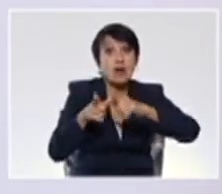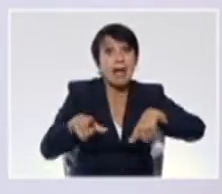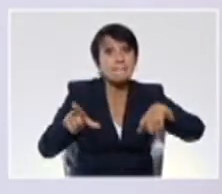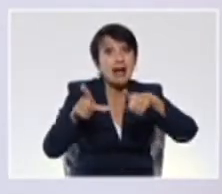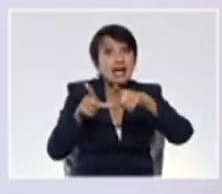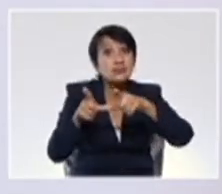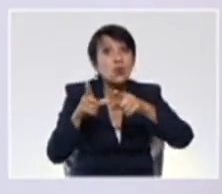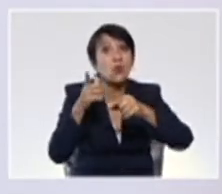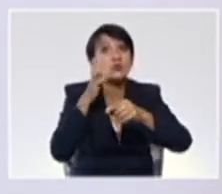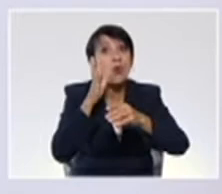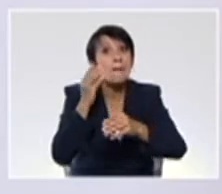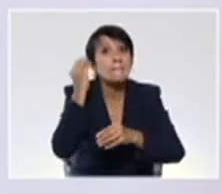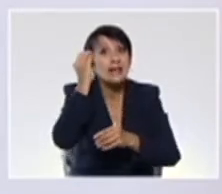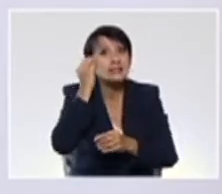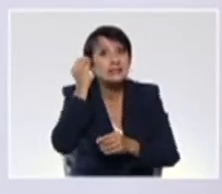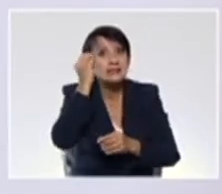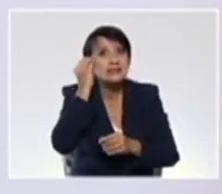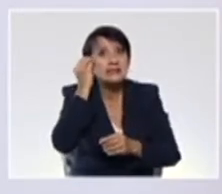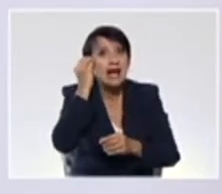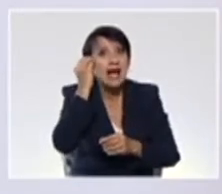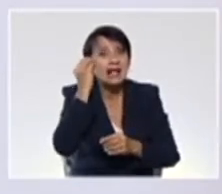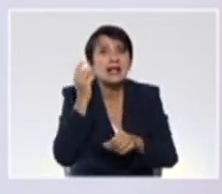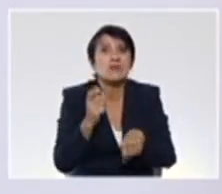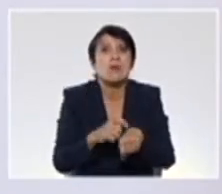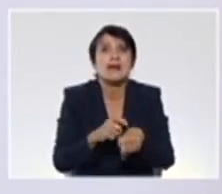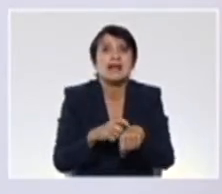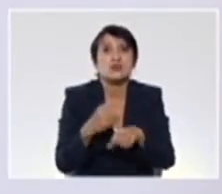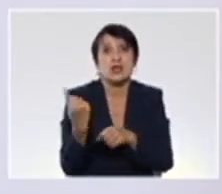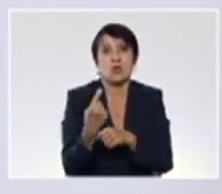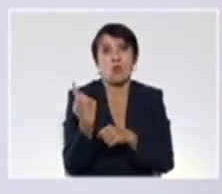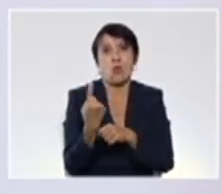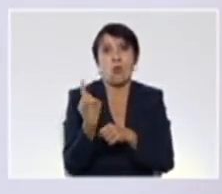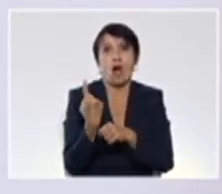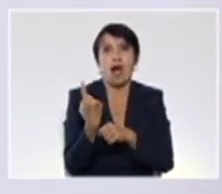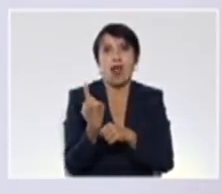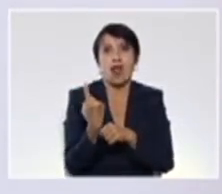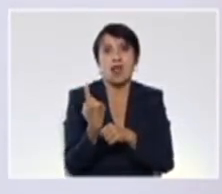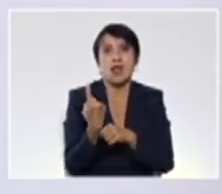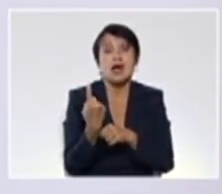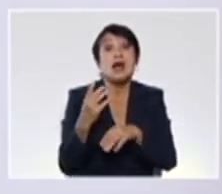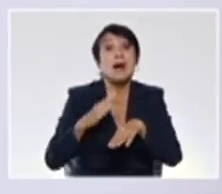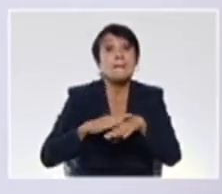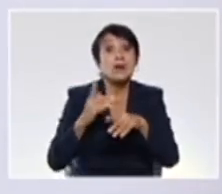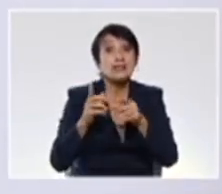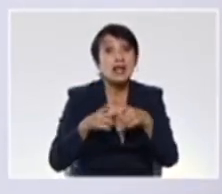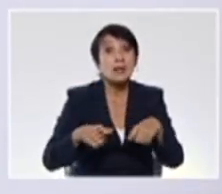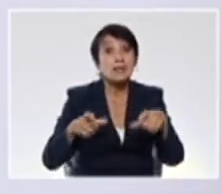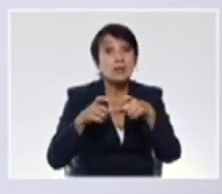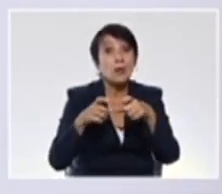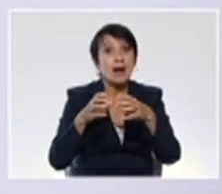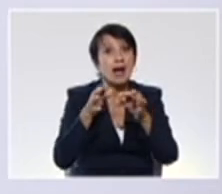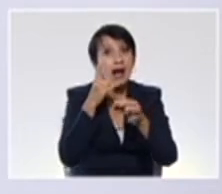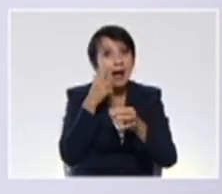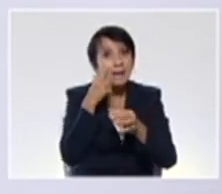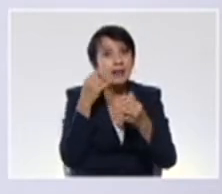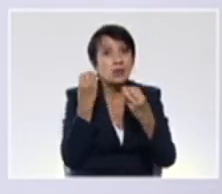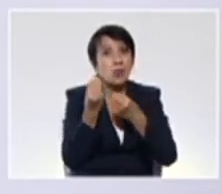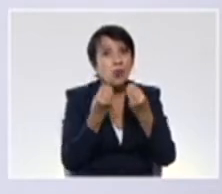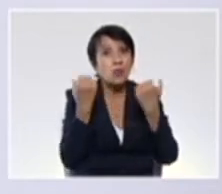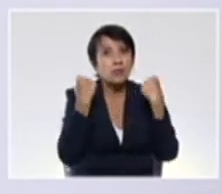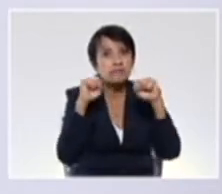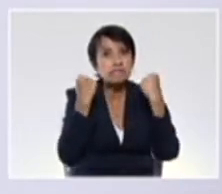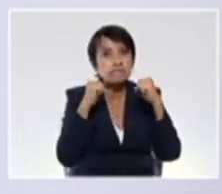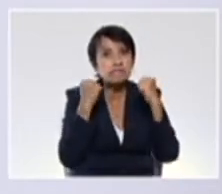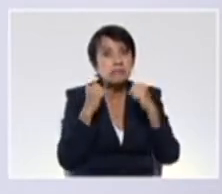debemos de considerar a la hora de licuar, de triturar los alimentos. Este espacio lo vamos a medir y lo vamos a hacer ahorita bien práctico para que